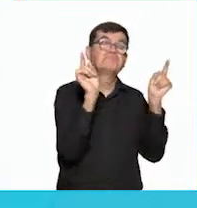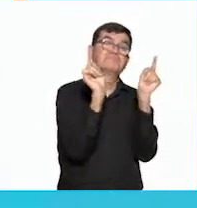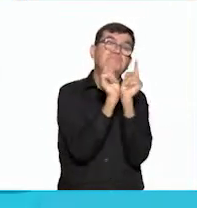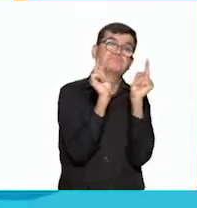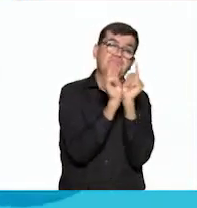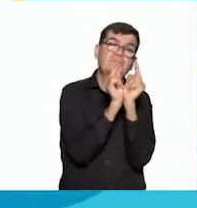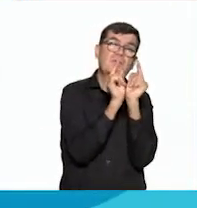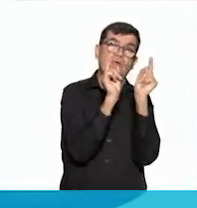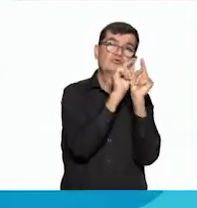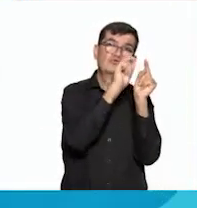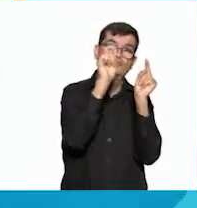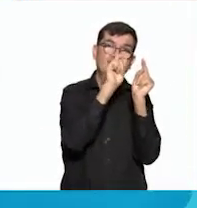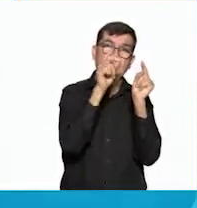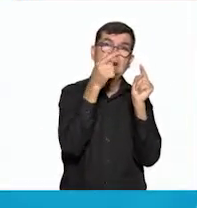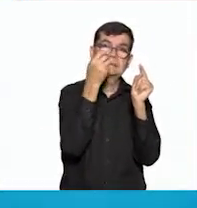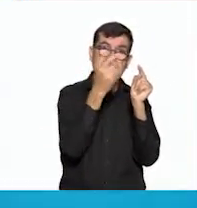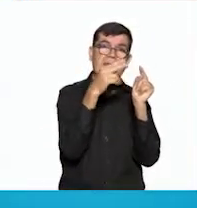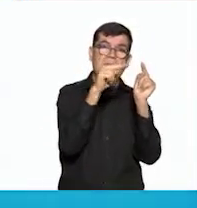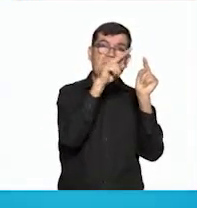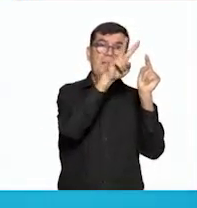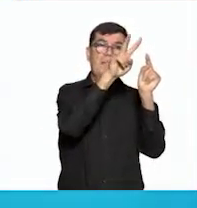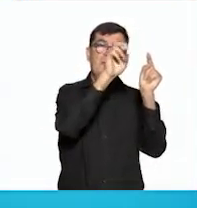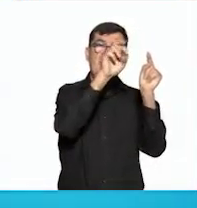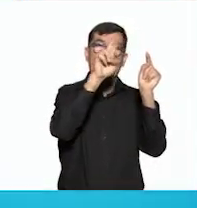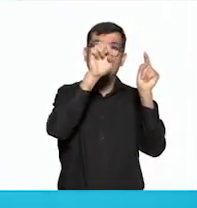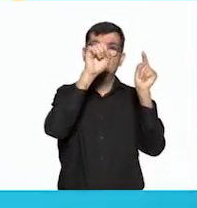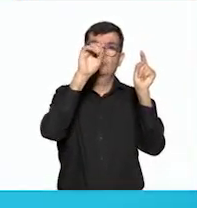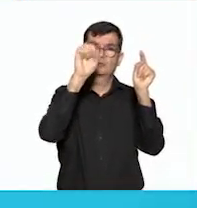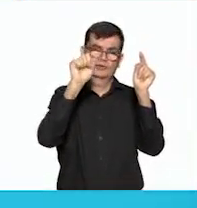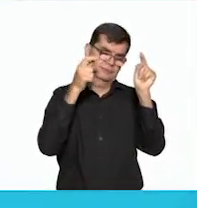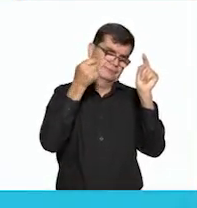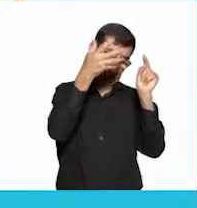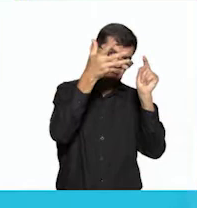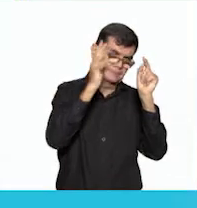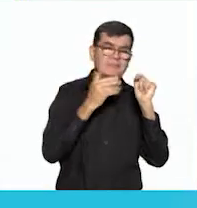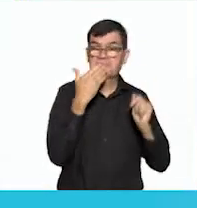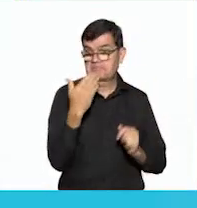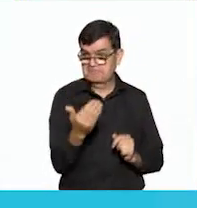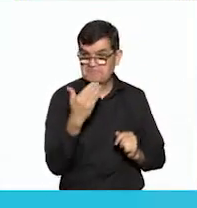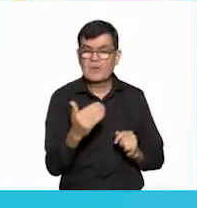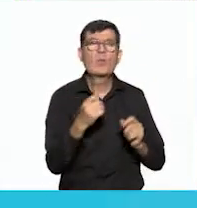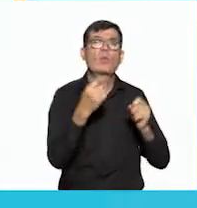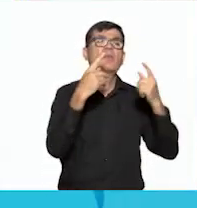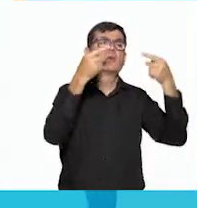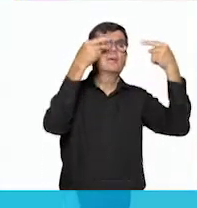renglones cortos. ¿Y a ellos se les llamamos que son? Versos. Muy bien.